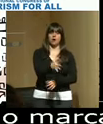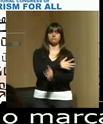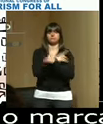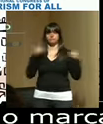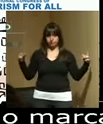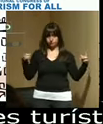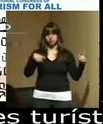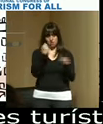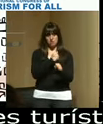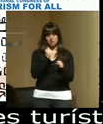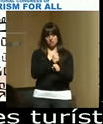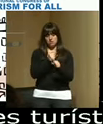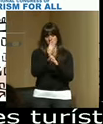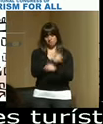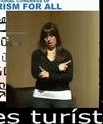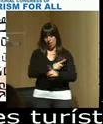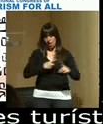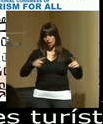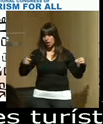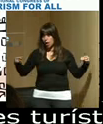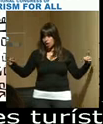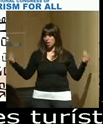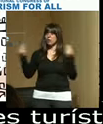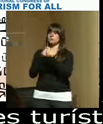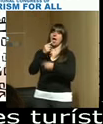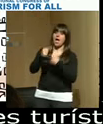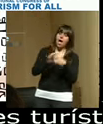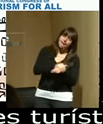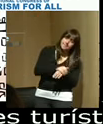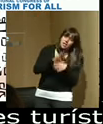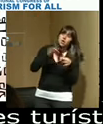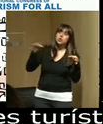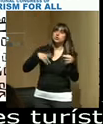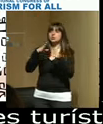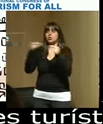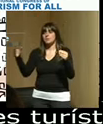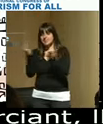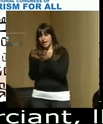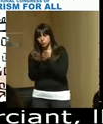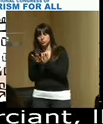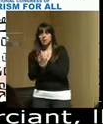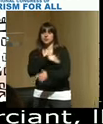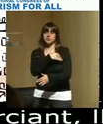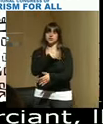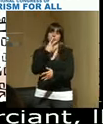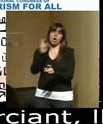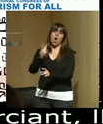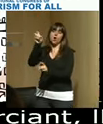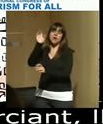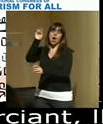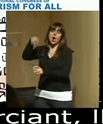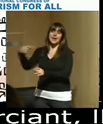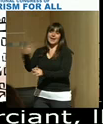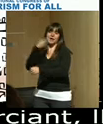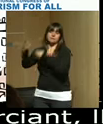este trabajo, con muchos amigos, chicos de las universidades, y también con algunas ONG que